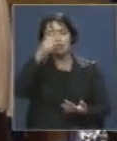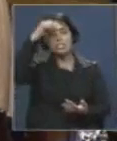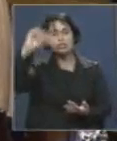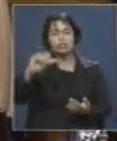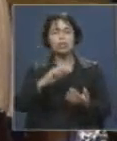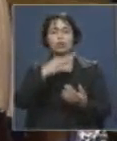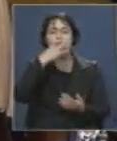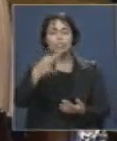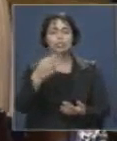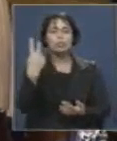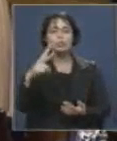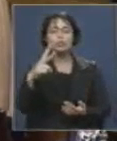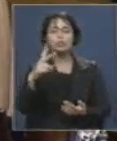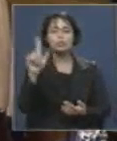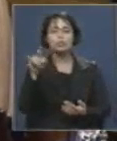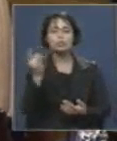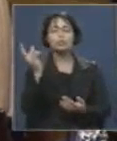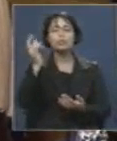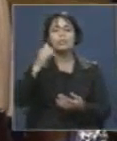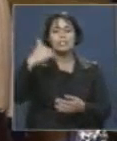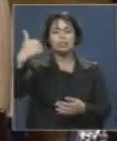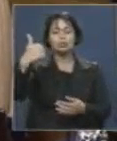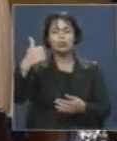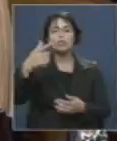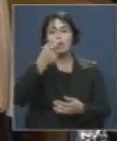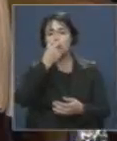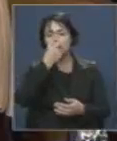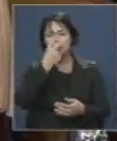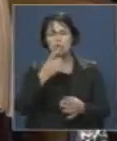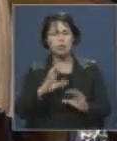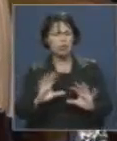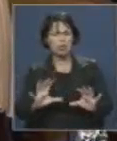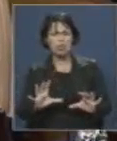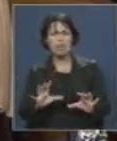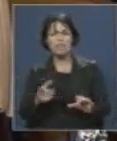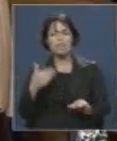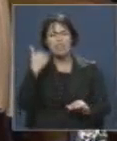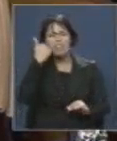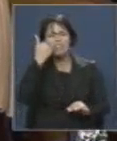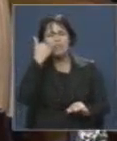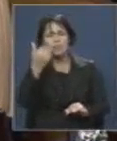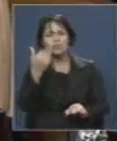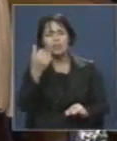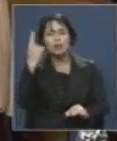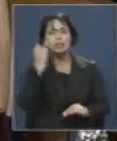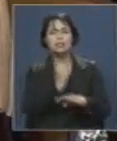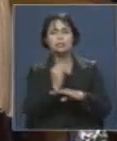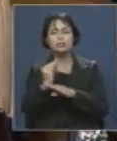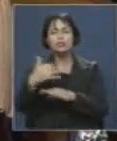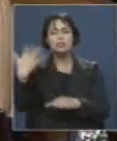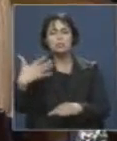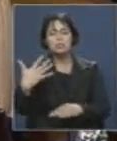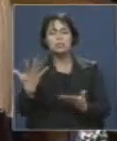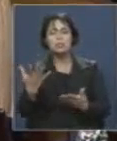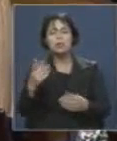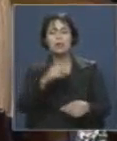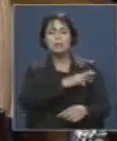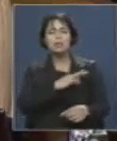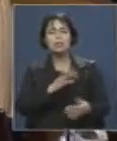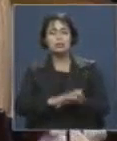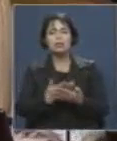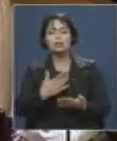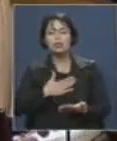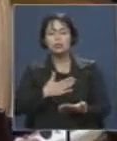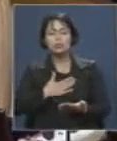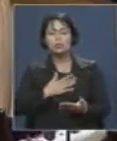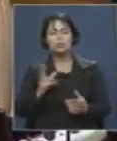dichas por su subdirector médico de Osorno, que han sido brutales, que avergüenzan a una institución tan prestigiosa como el Ministerio de Salud.